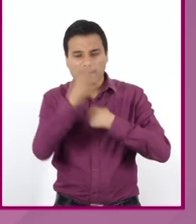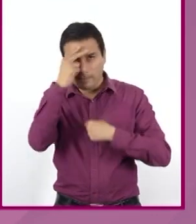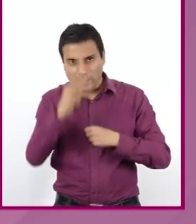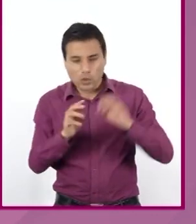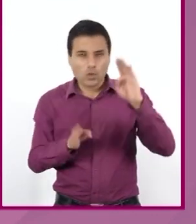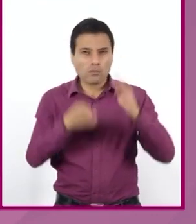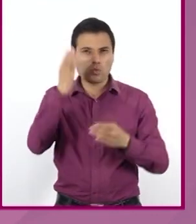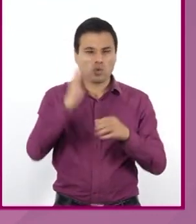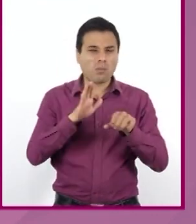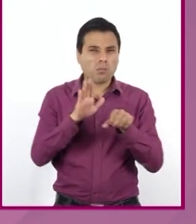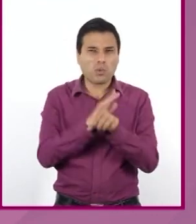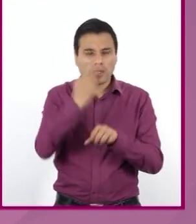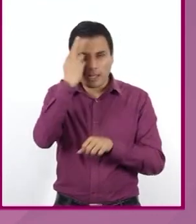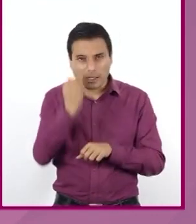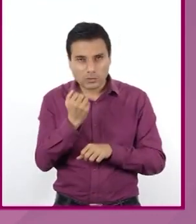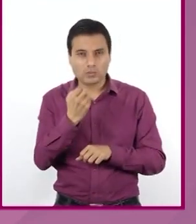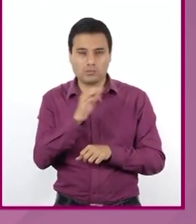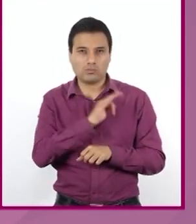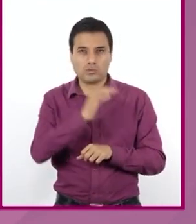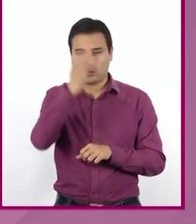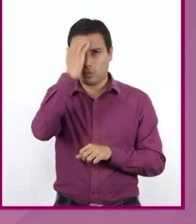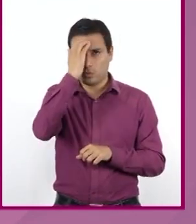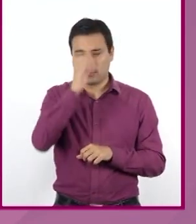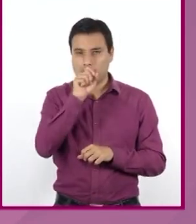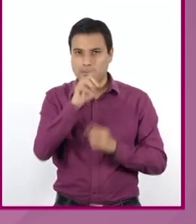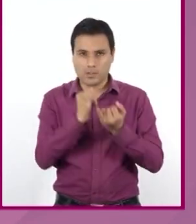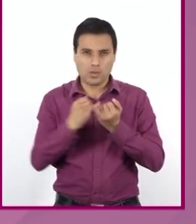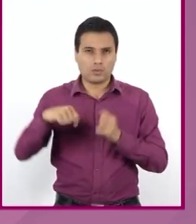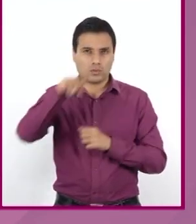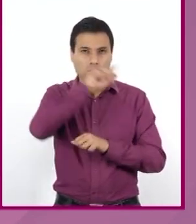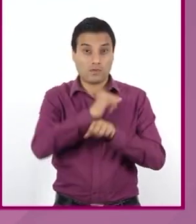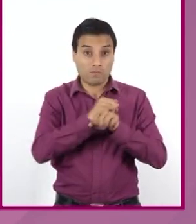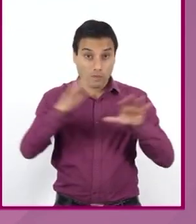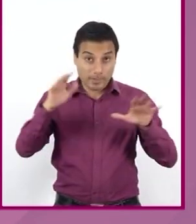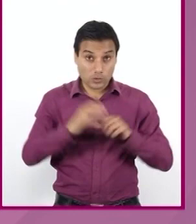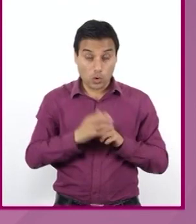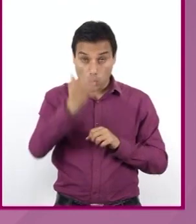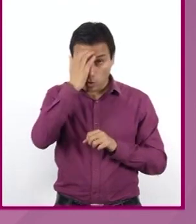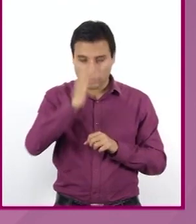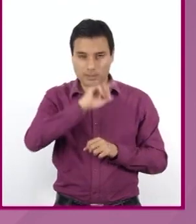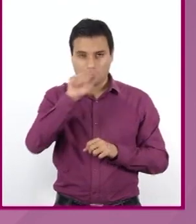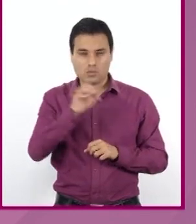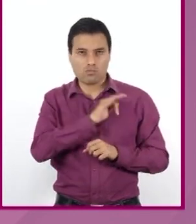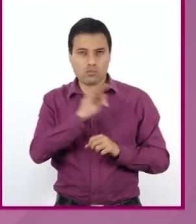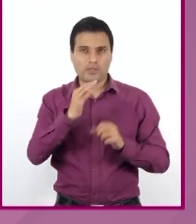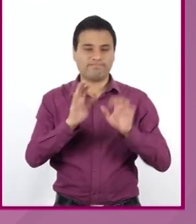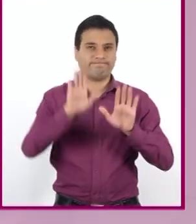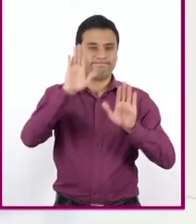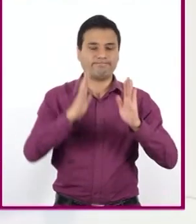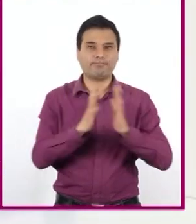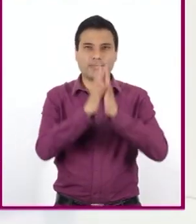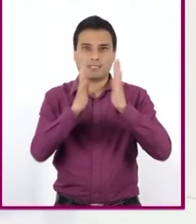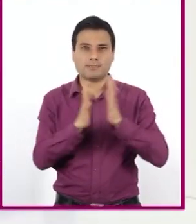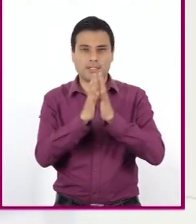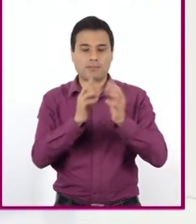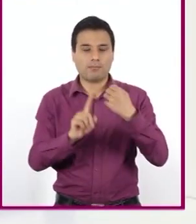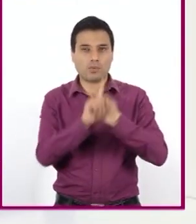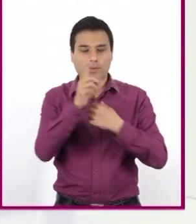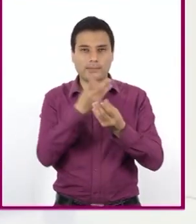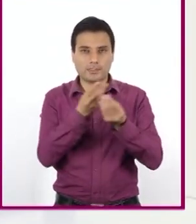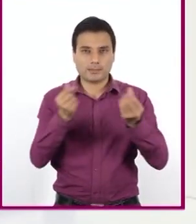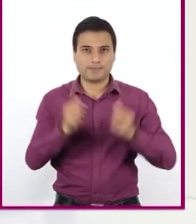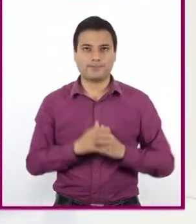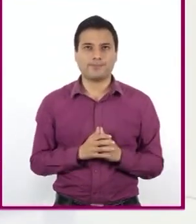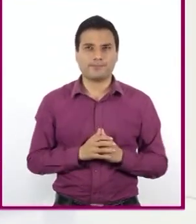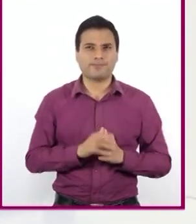mundo, así de manera informada participar en la solución de los retos que afronta la sociedad. Yared,